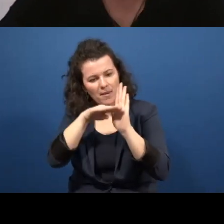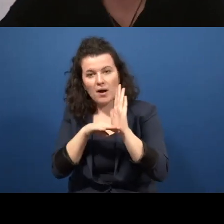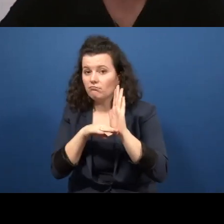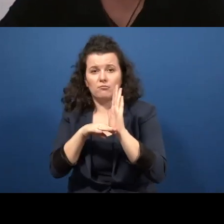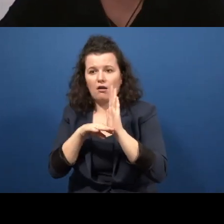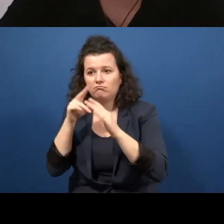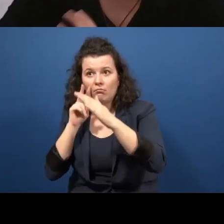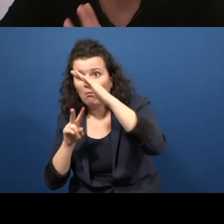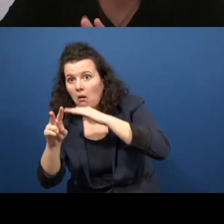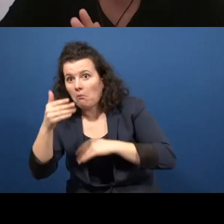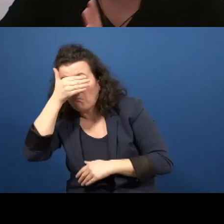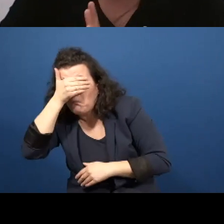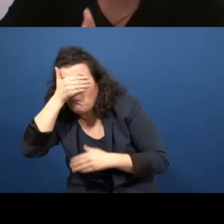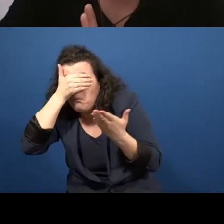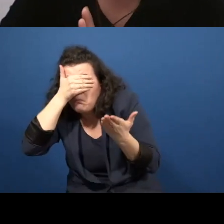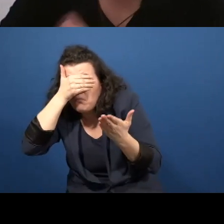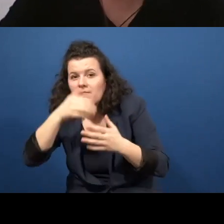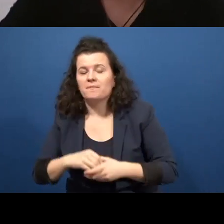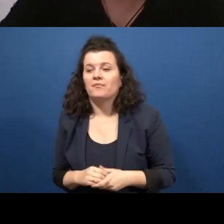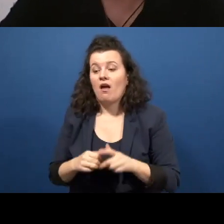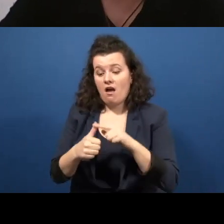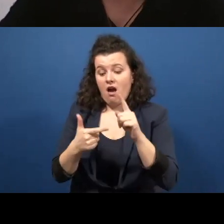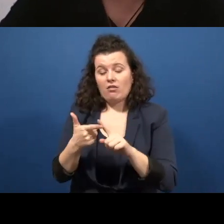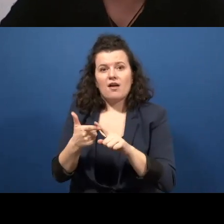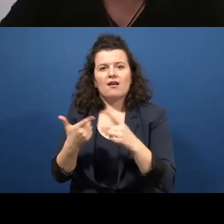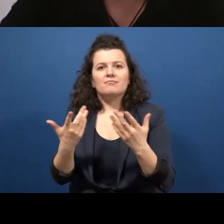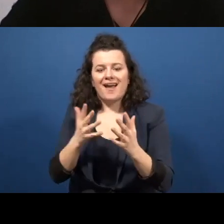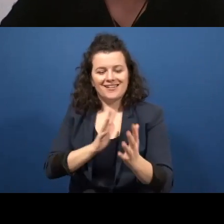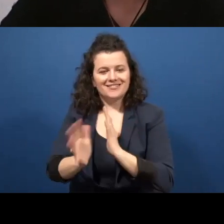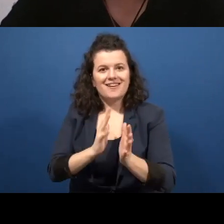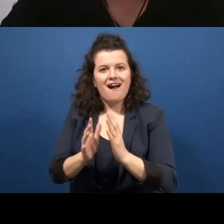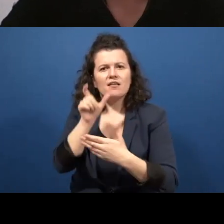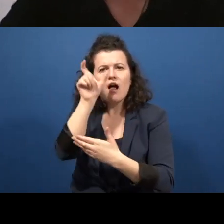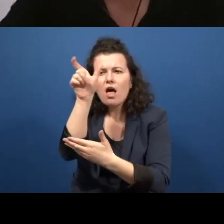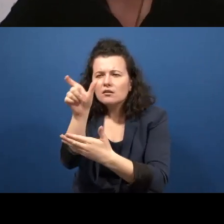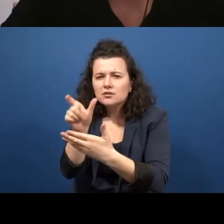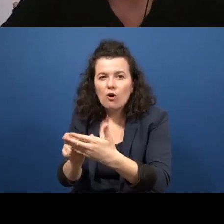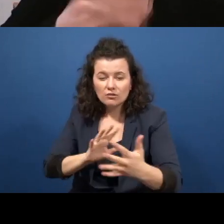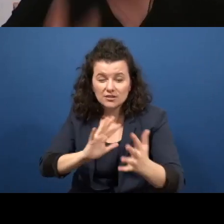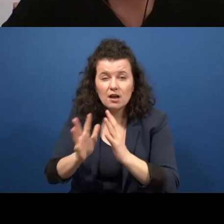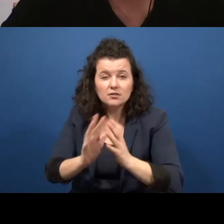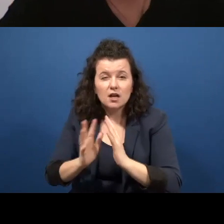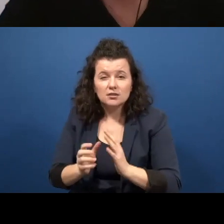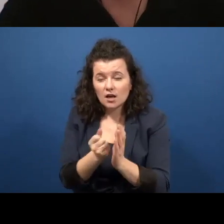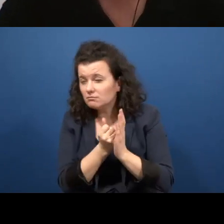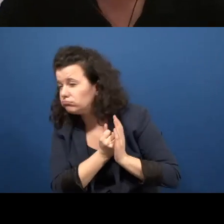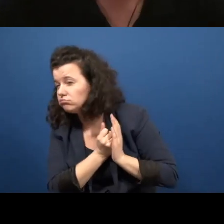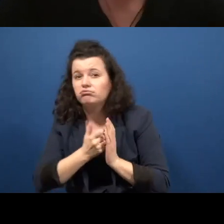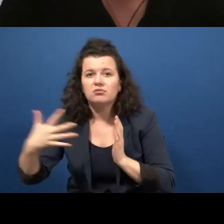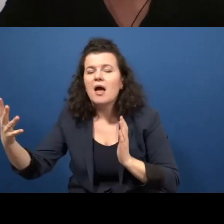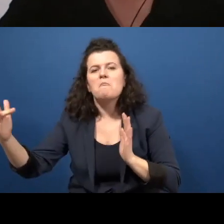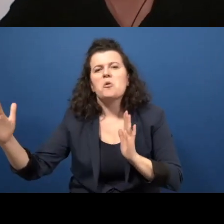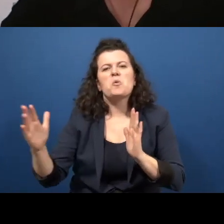puede predecir tan poco el digamos que en términos de nuestros listados de